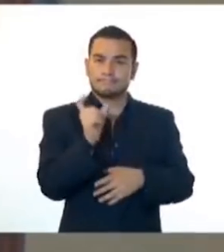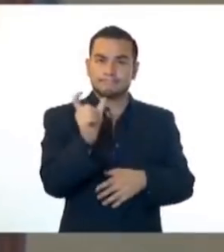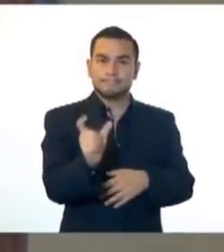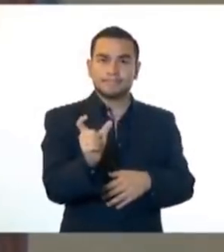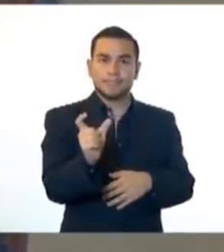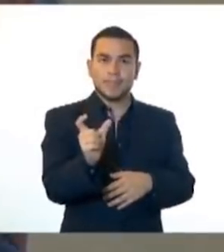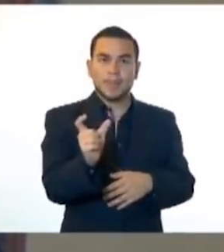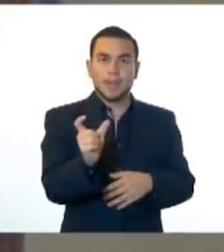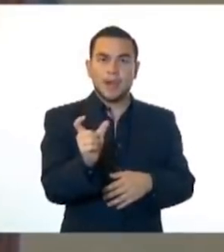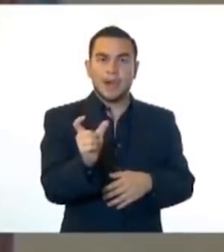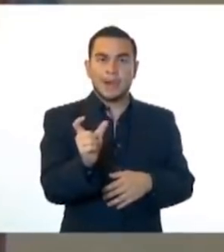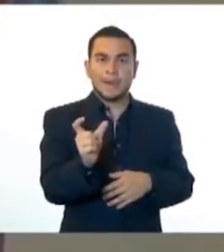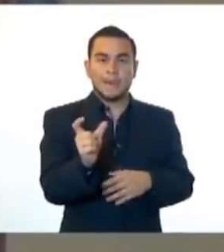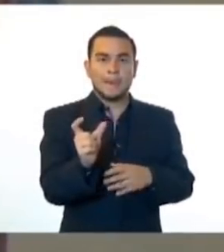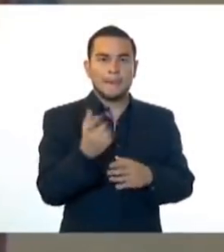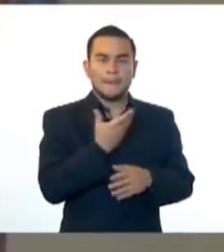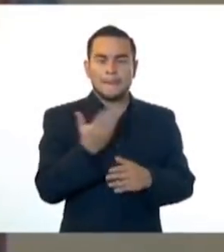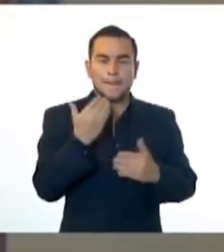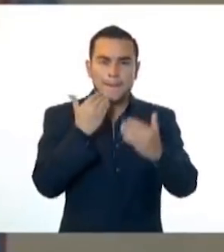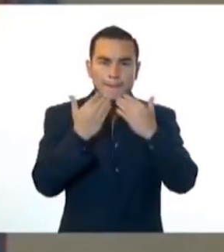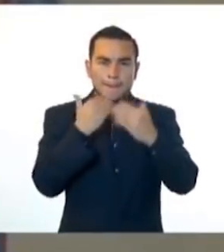o a las sucursales que se le indican ahí